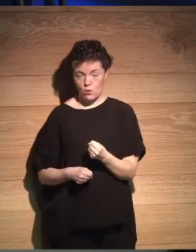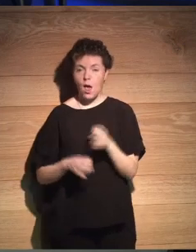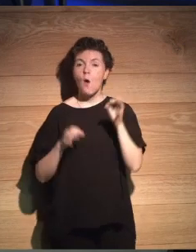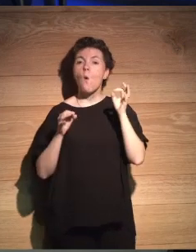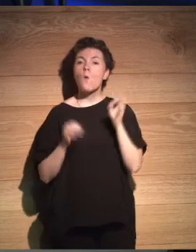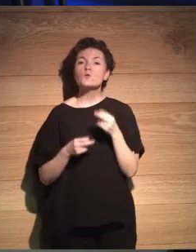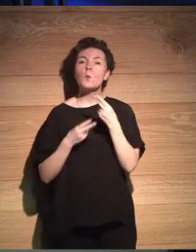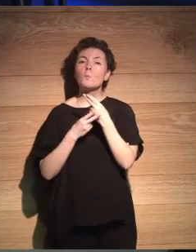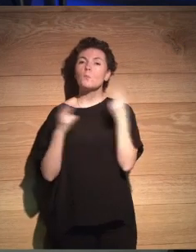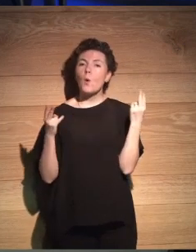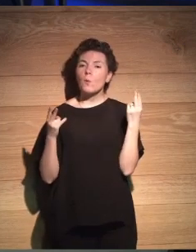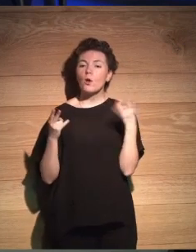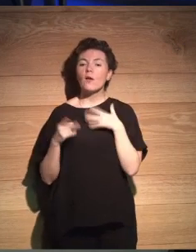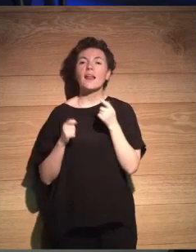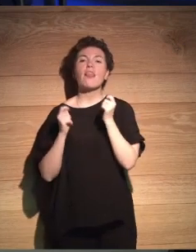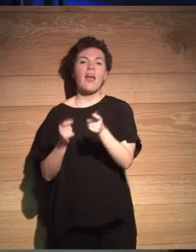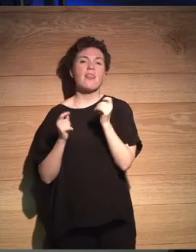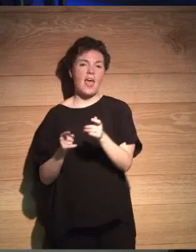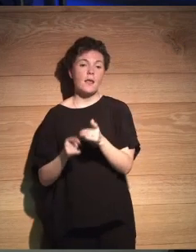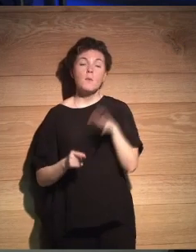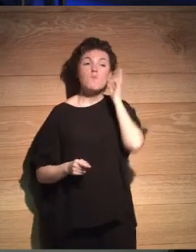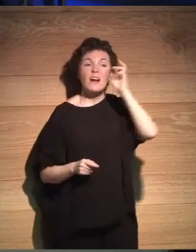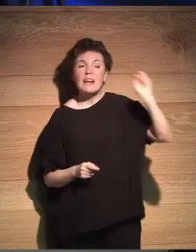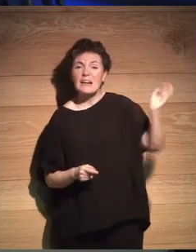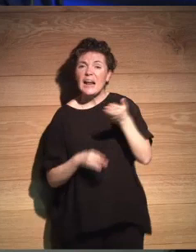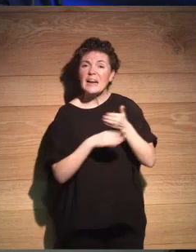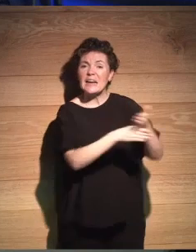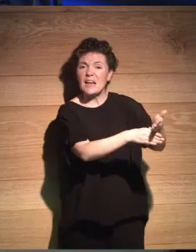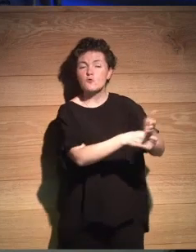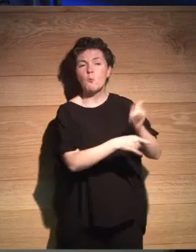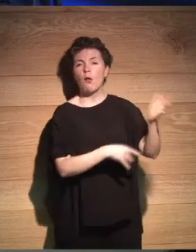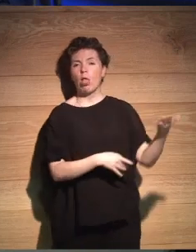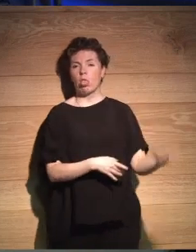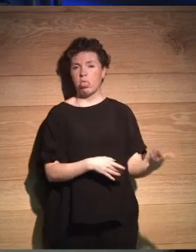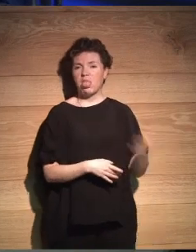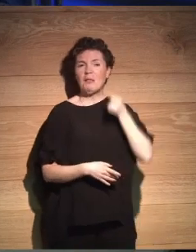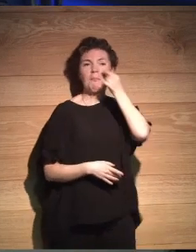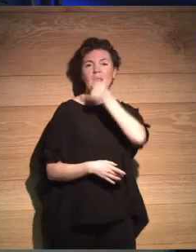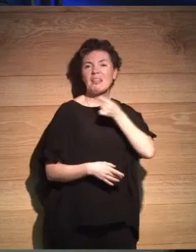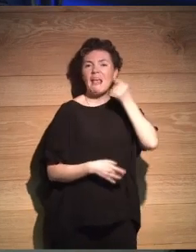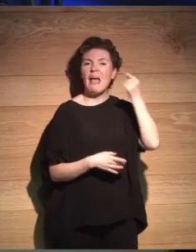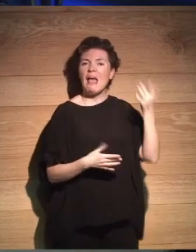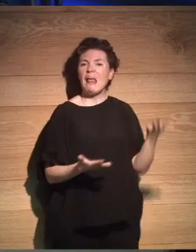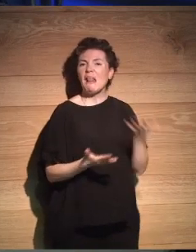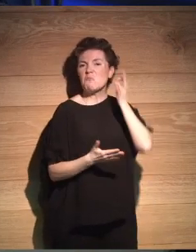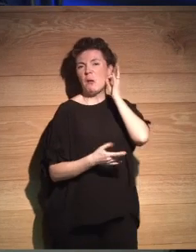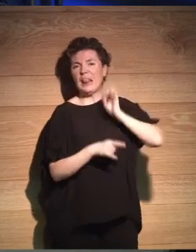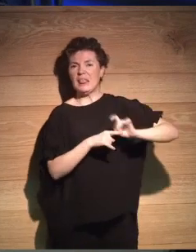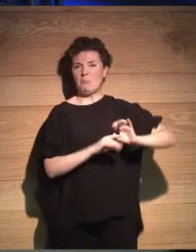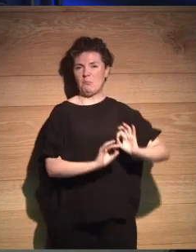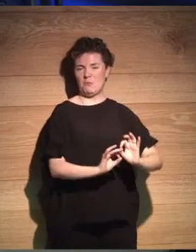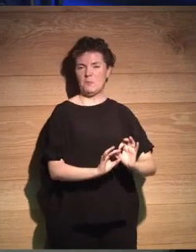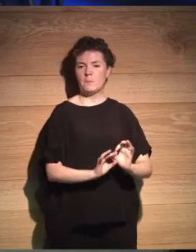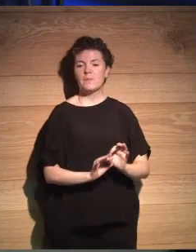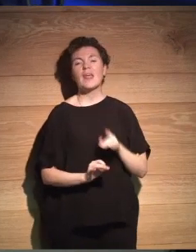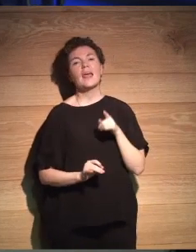el público meta al que quería llegar. Y las otras mujeres eran un poco vulgares, se pintaban o eran la típica mujer. Y creo que